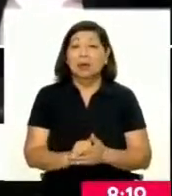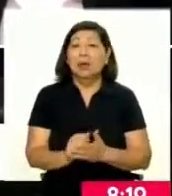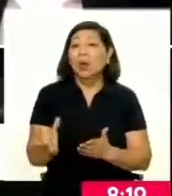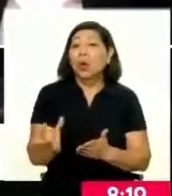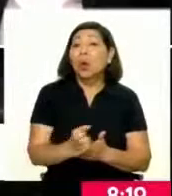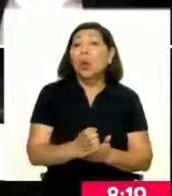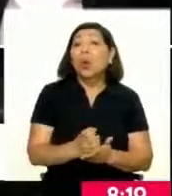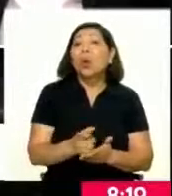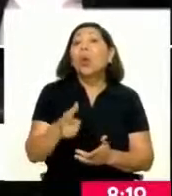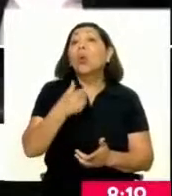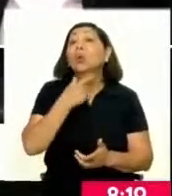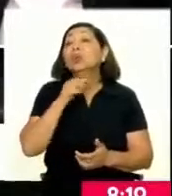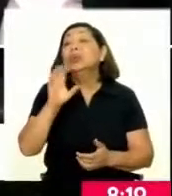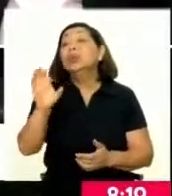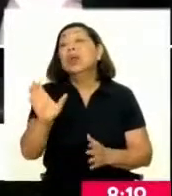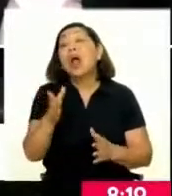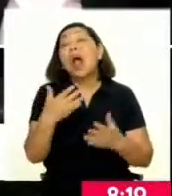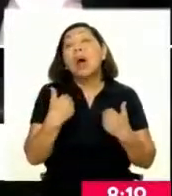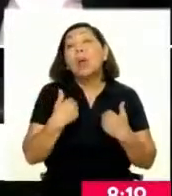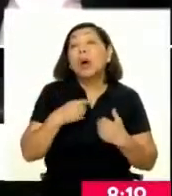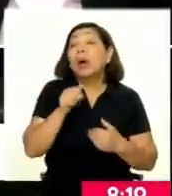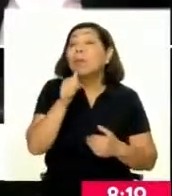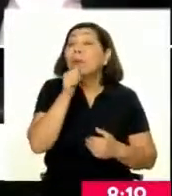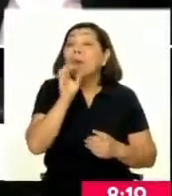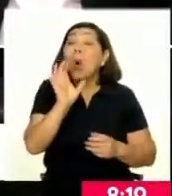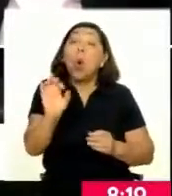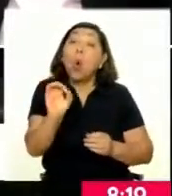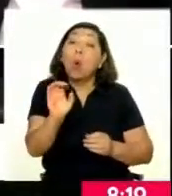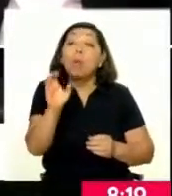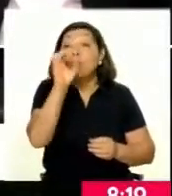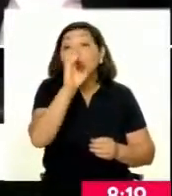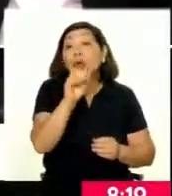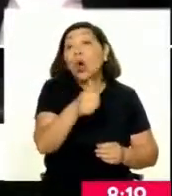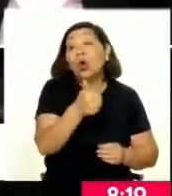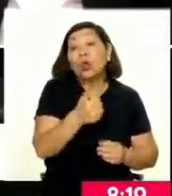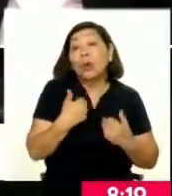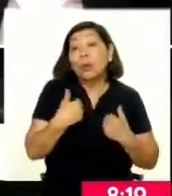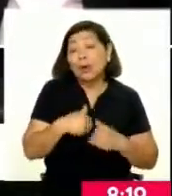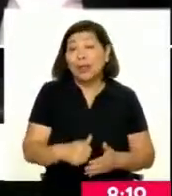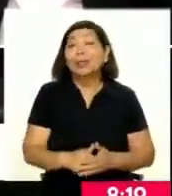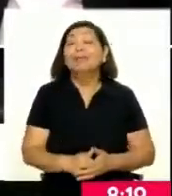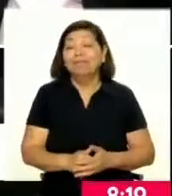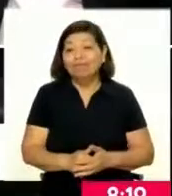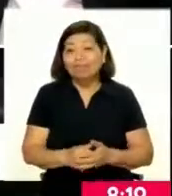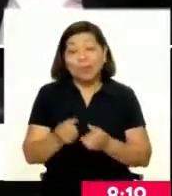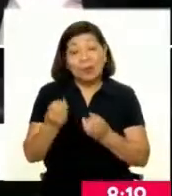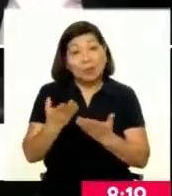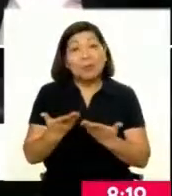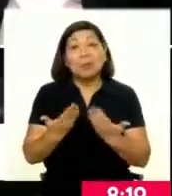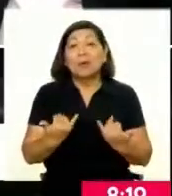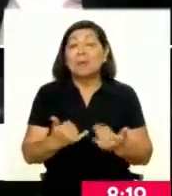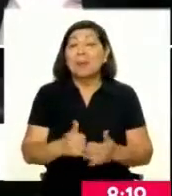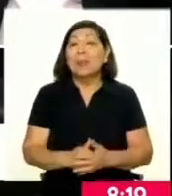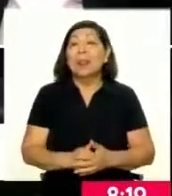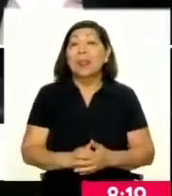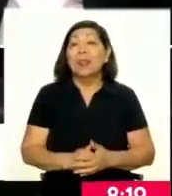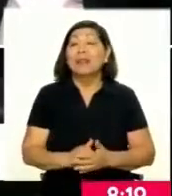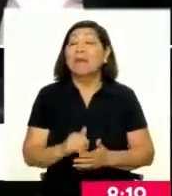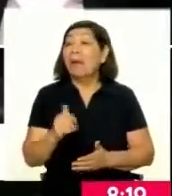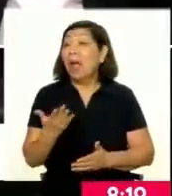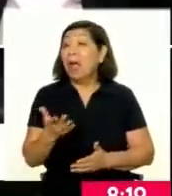escoger a su defensa privada en este caso. Ok, está clara entonces la información. Entonces, en caso